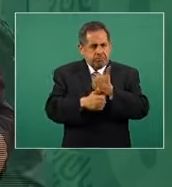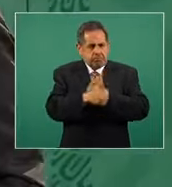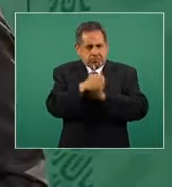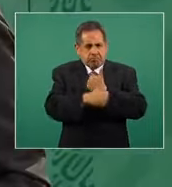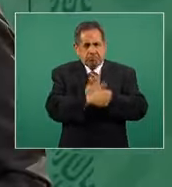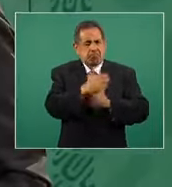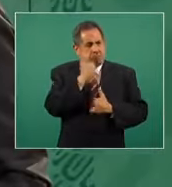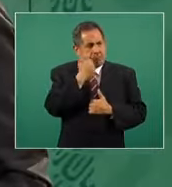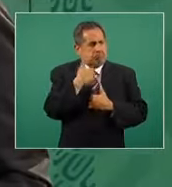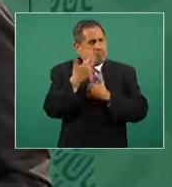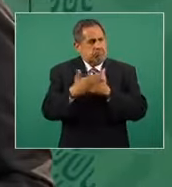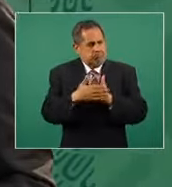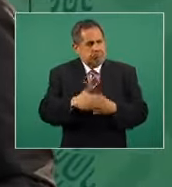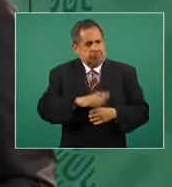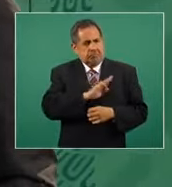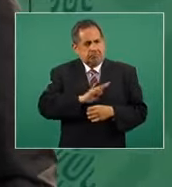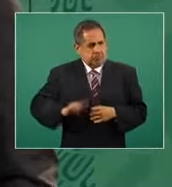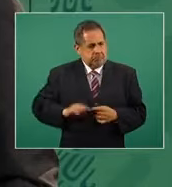buscando